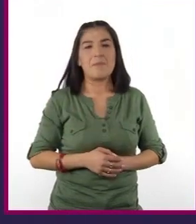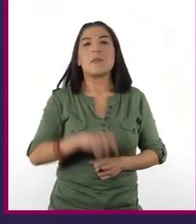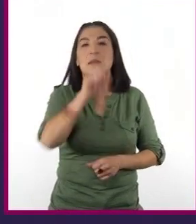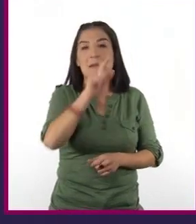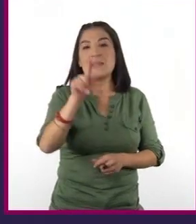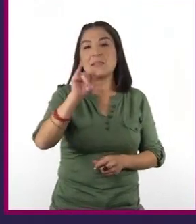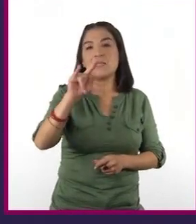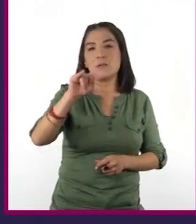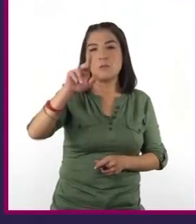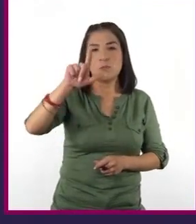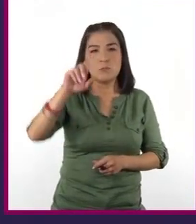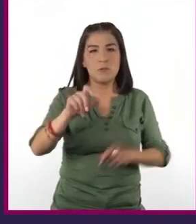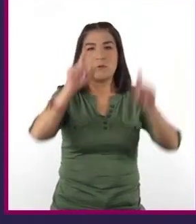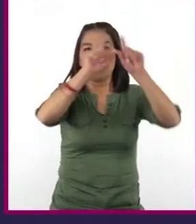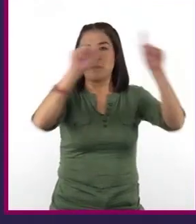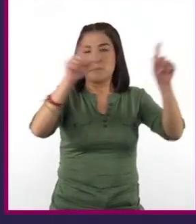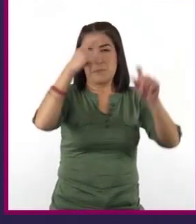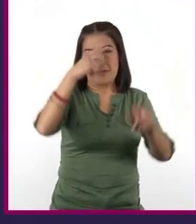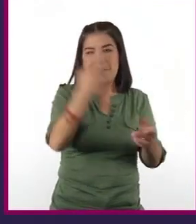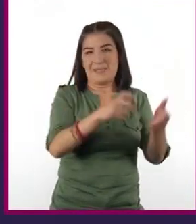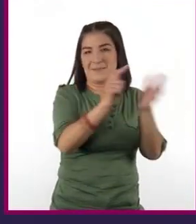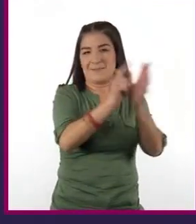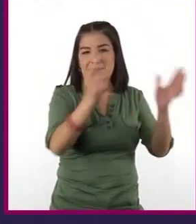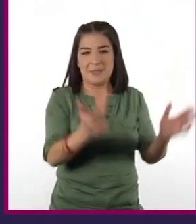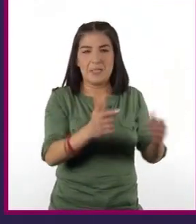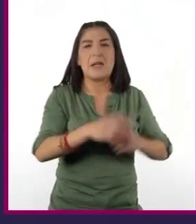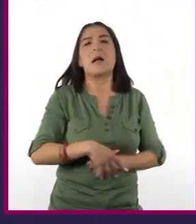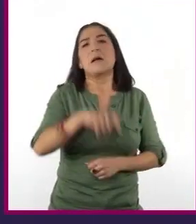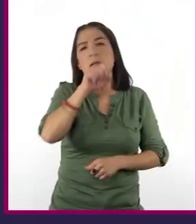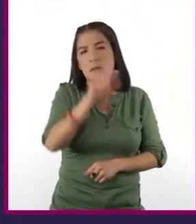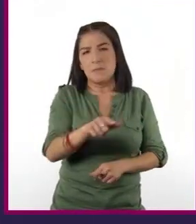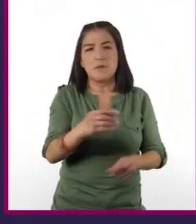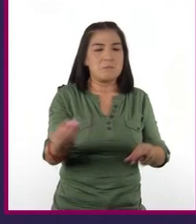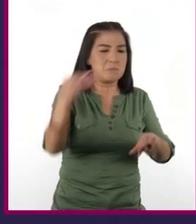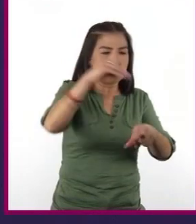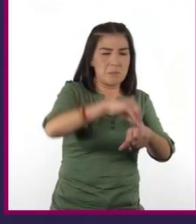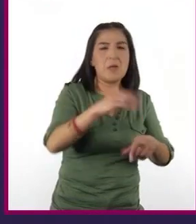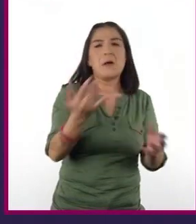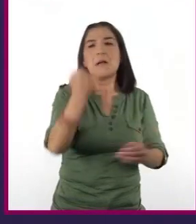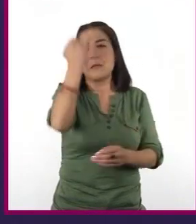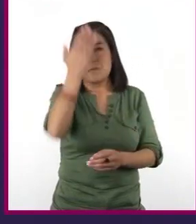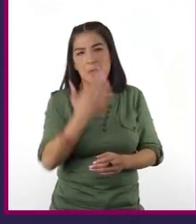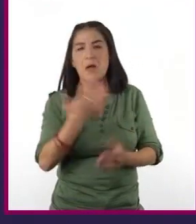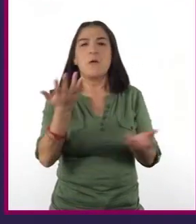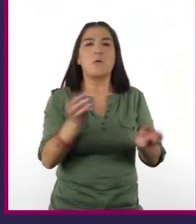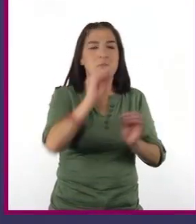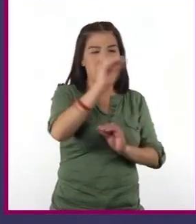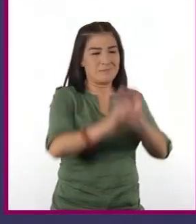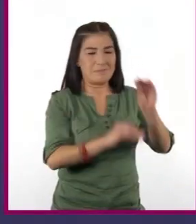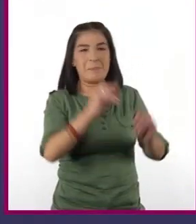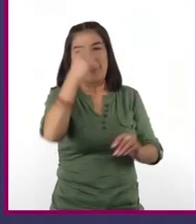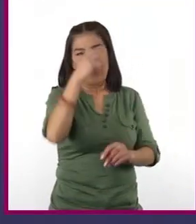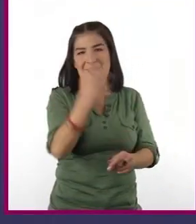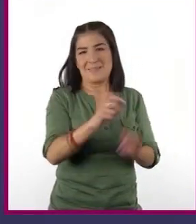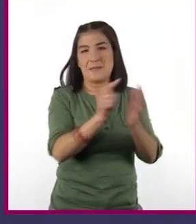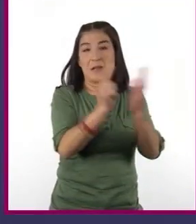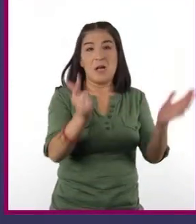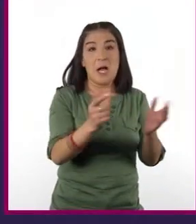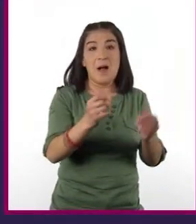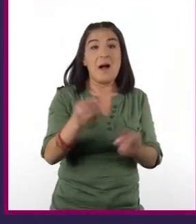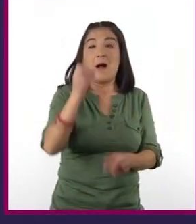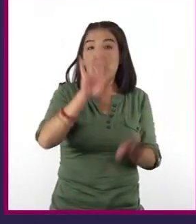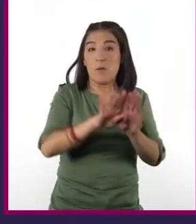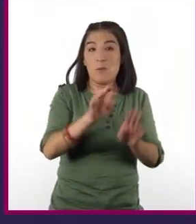título que se dispuso para ella. También es posible colocar una imagen o diseño alusivo al trabajo, pero no es